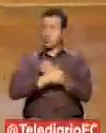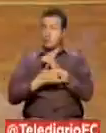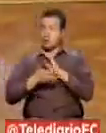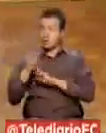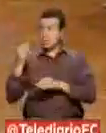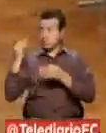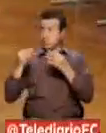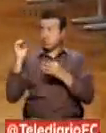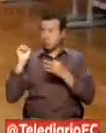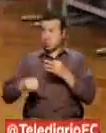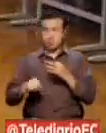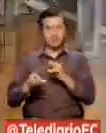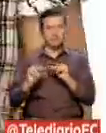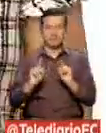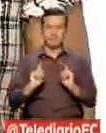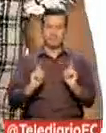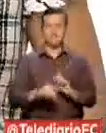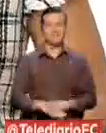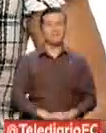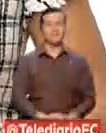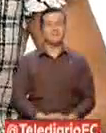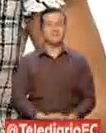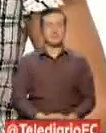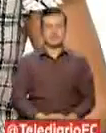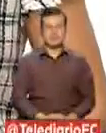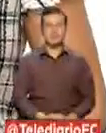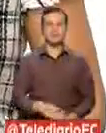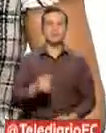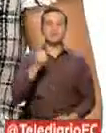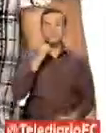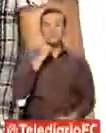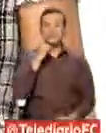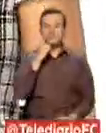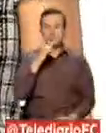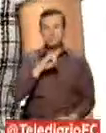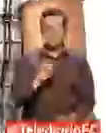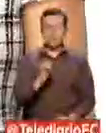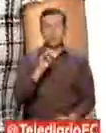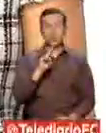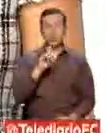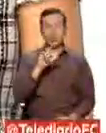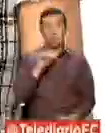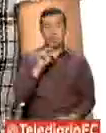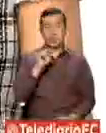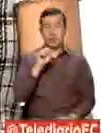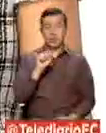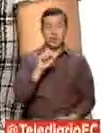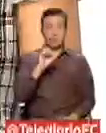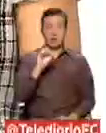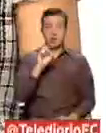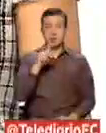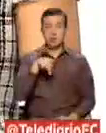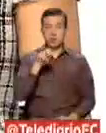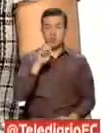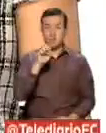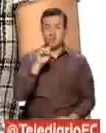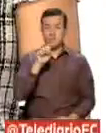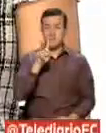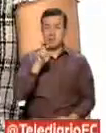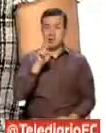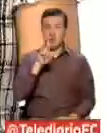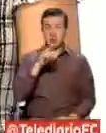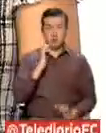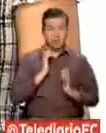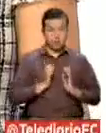Velasco, Telediario. Y los padres de Juliana Campoverde no creen que los restos hallados en el norte de